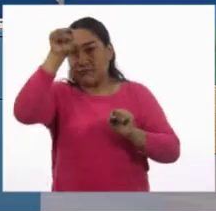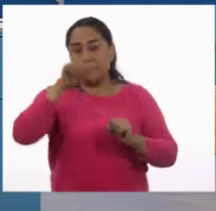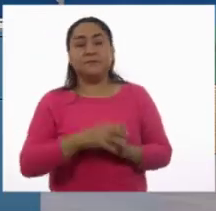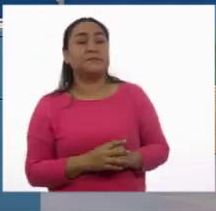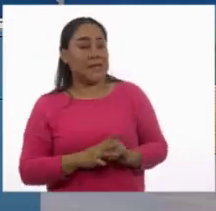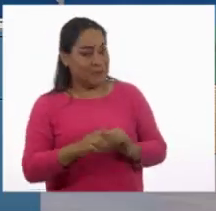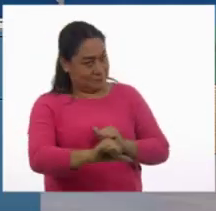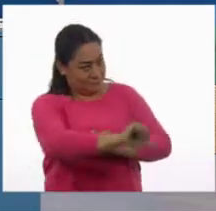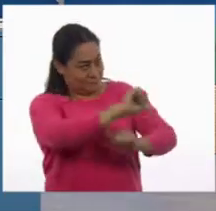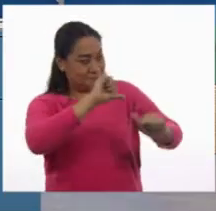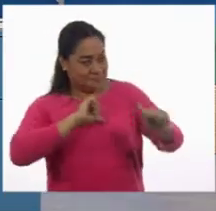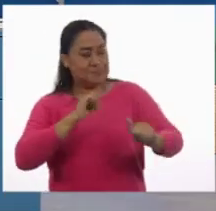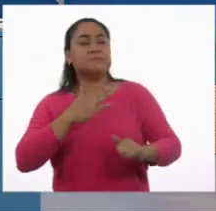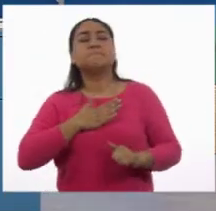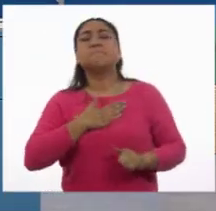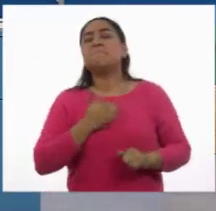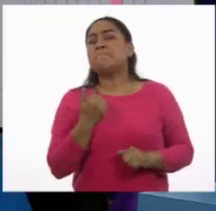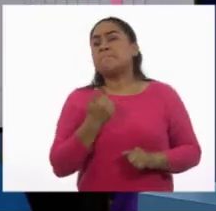sí.